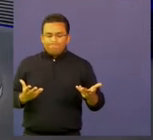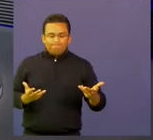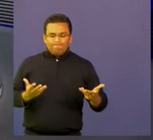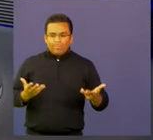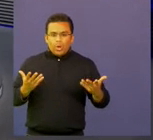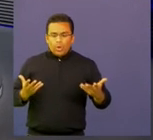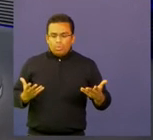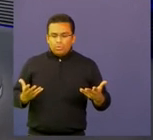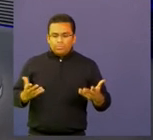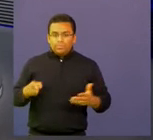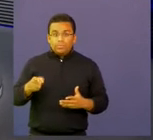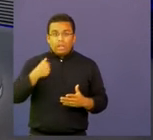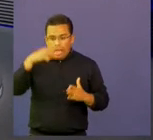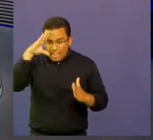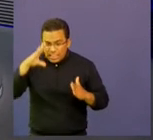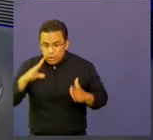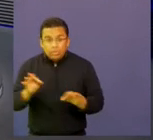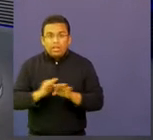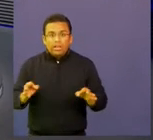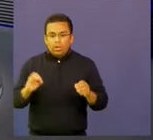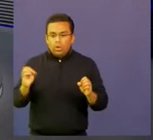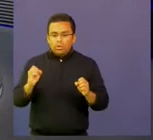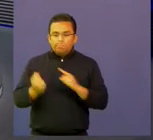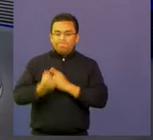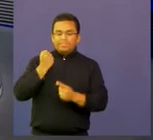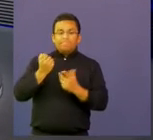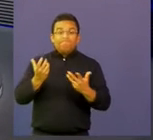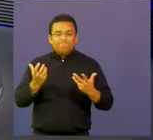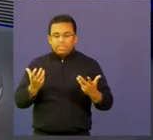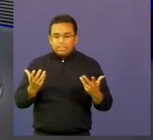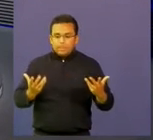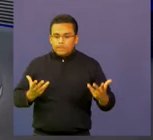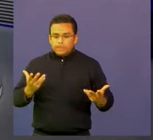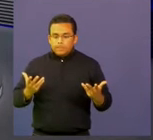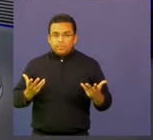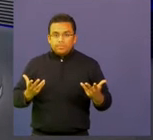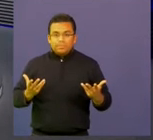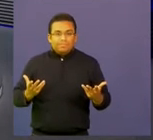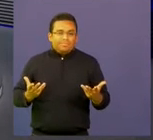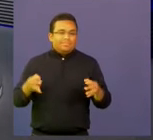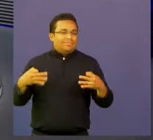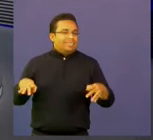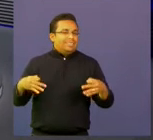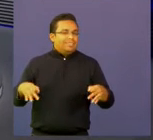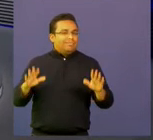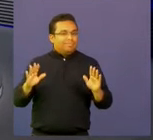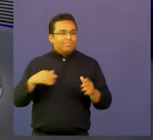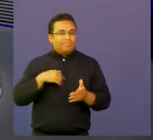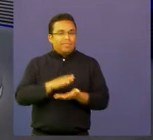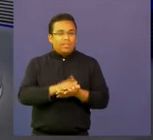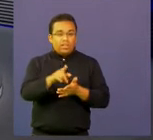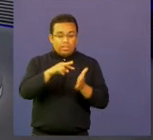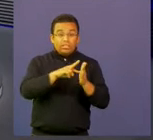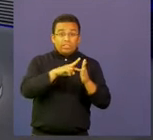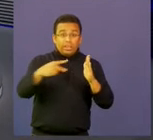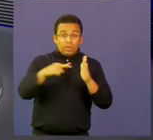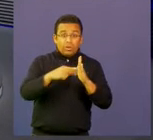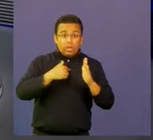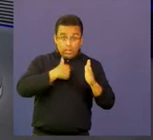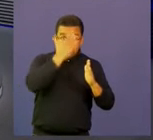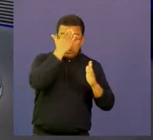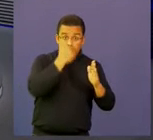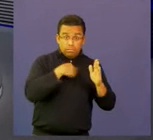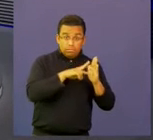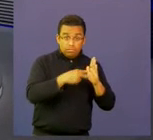atención o que no quiere atender a la clase. Pues eso se puede resolver con tecnología si uno sabe, si nosotros logramos acercarse a